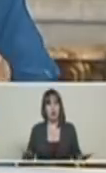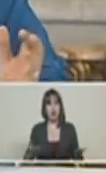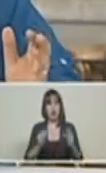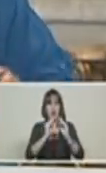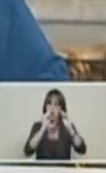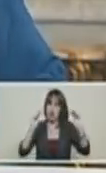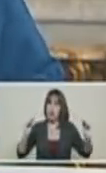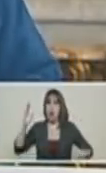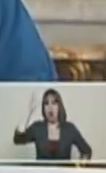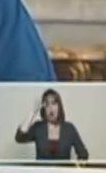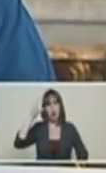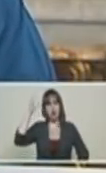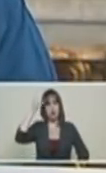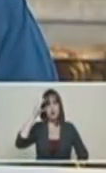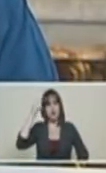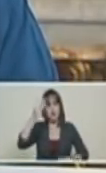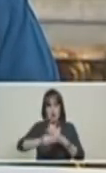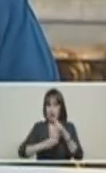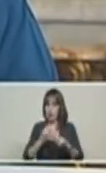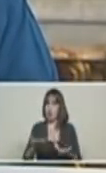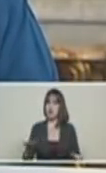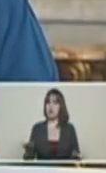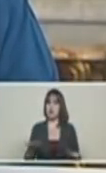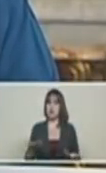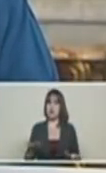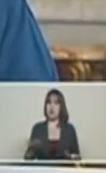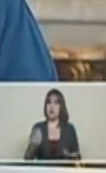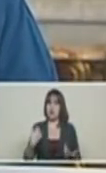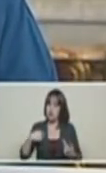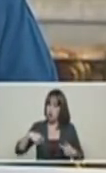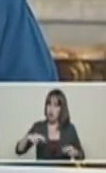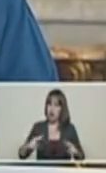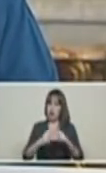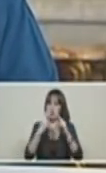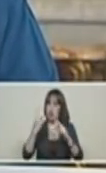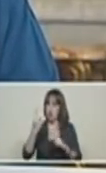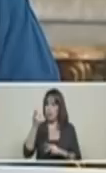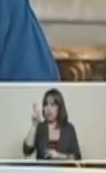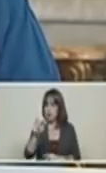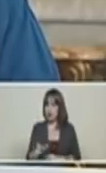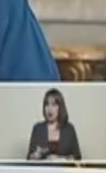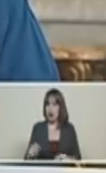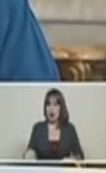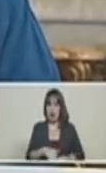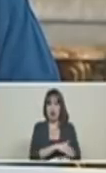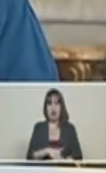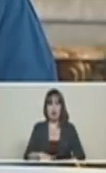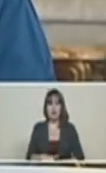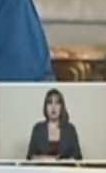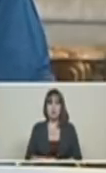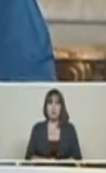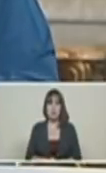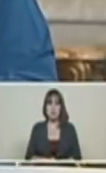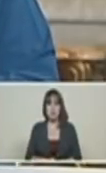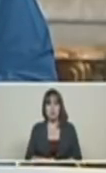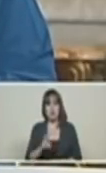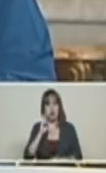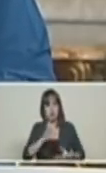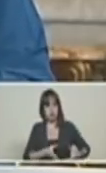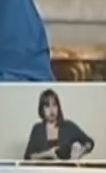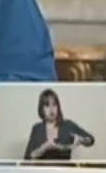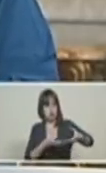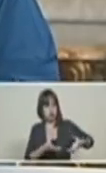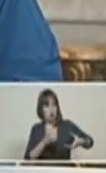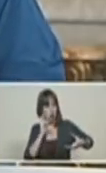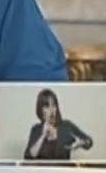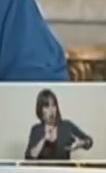a la conciencia de quien lo hace, ¿vale? Yo la otra vez me encontré hace meses a una persona en la calle y vi una faja de billete, tenía